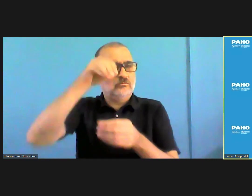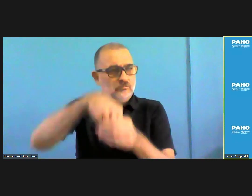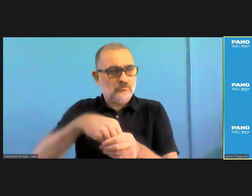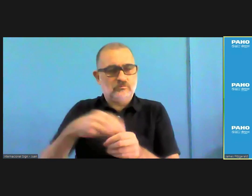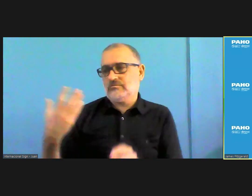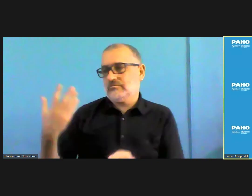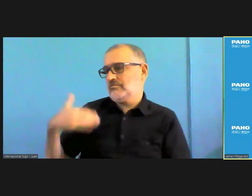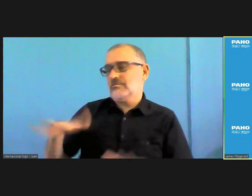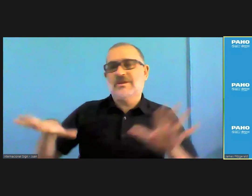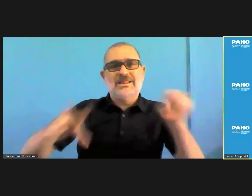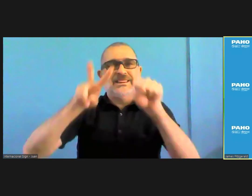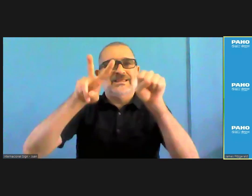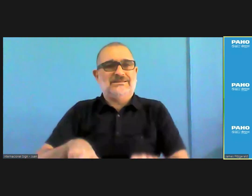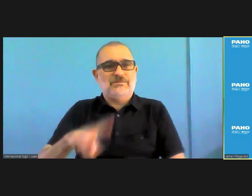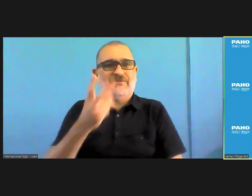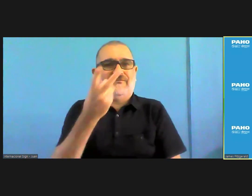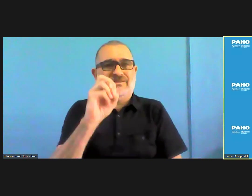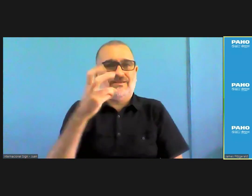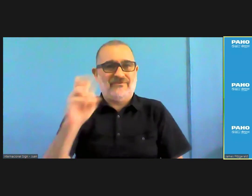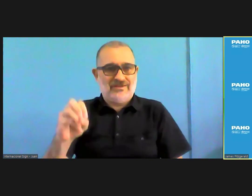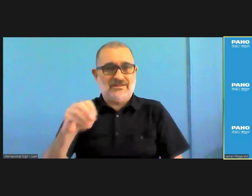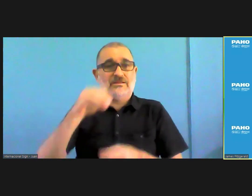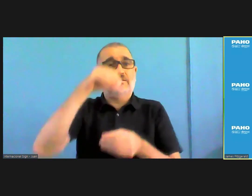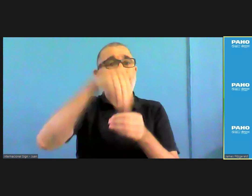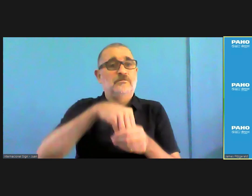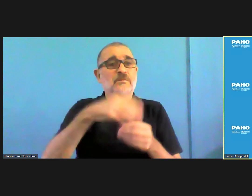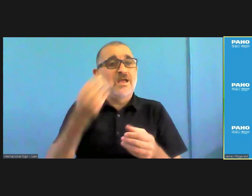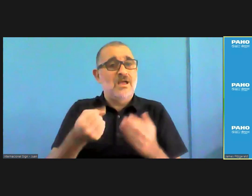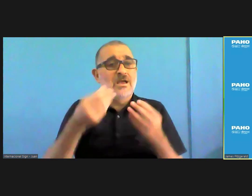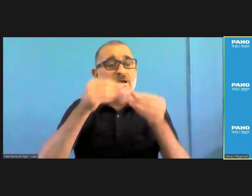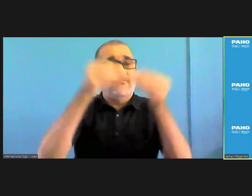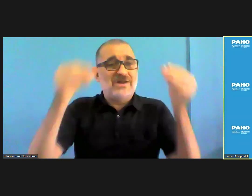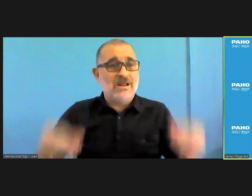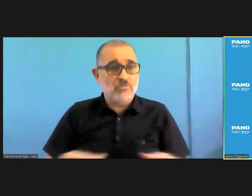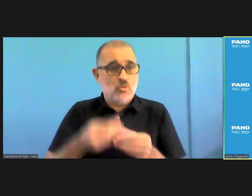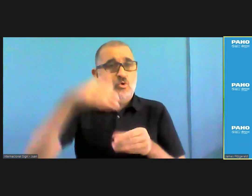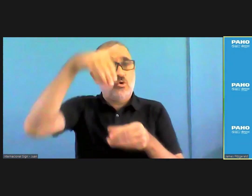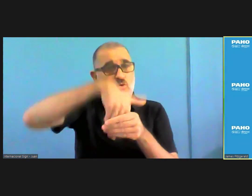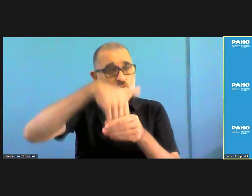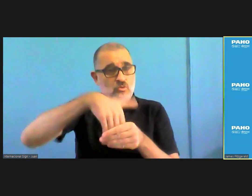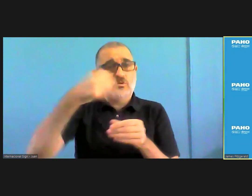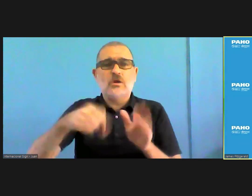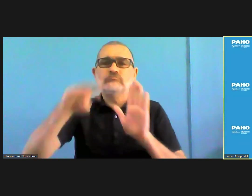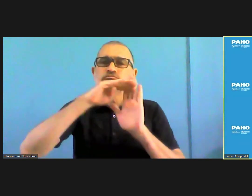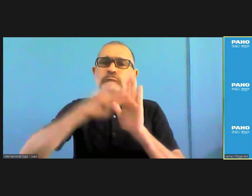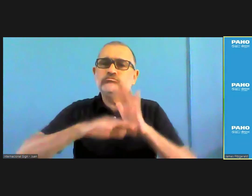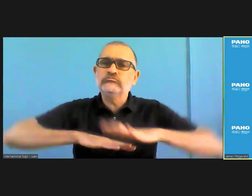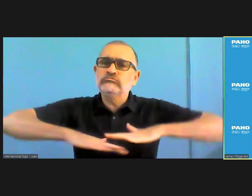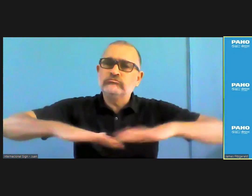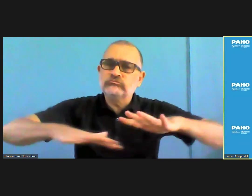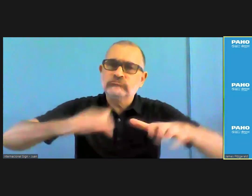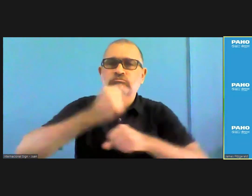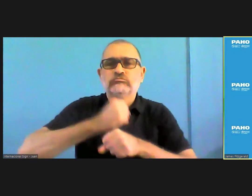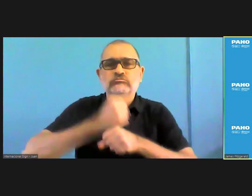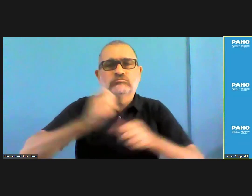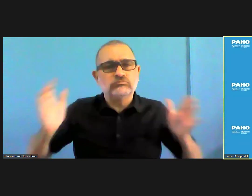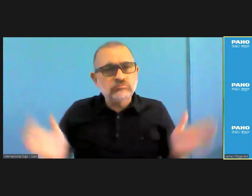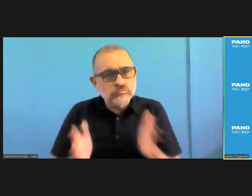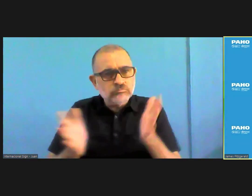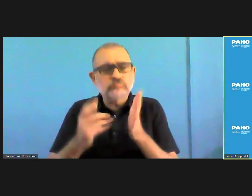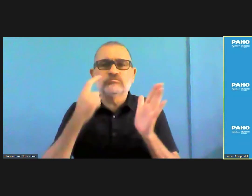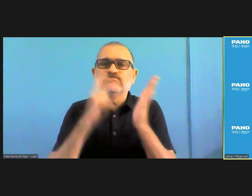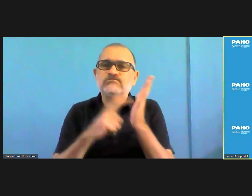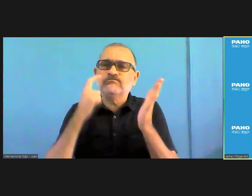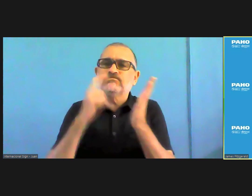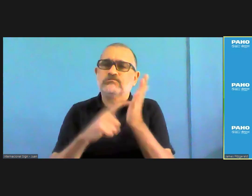situación actual de salud de la población, reconociendo las necesidades diferenciadas de las poblaciones, formulando e implementando